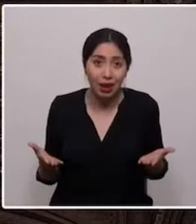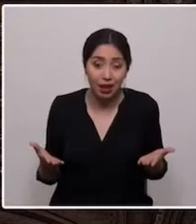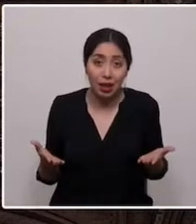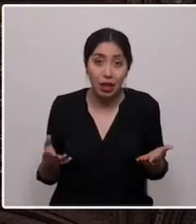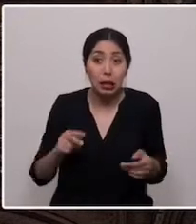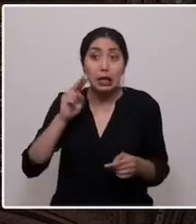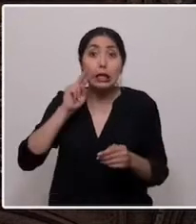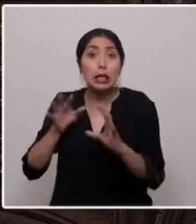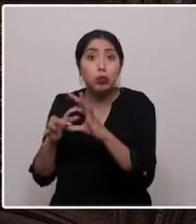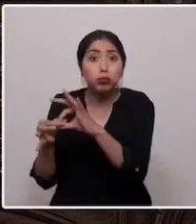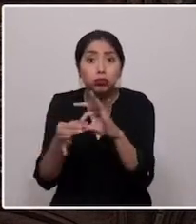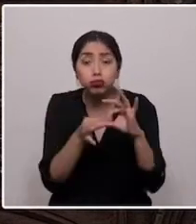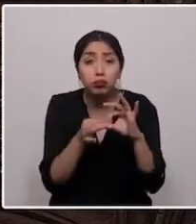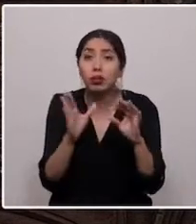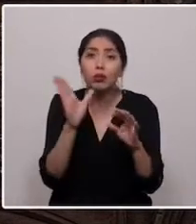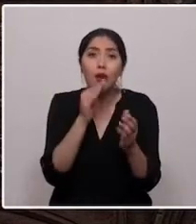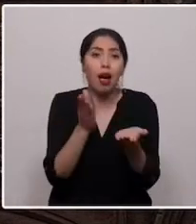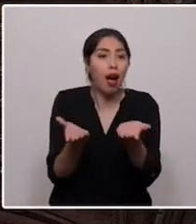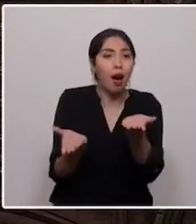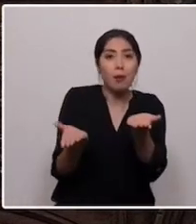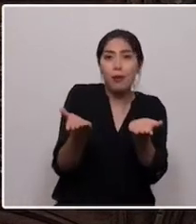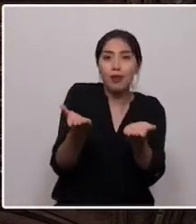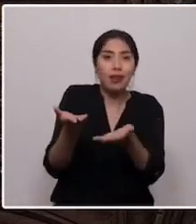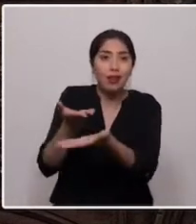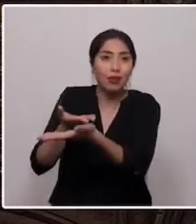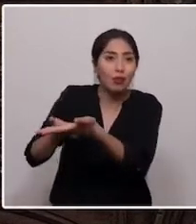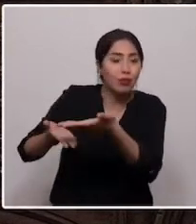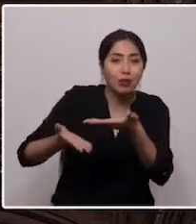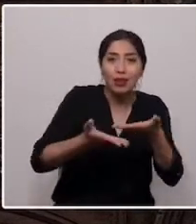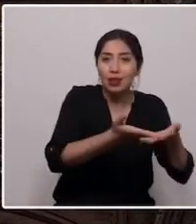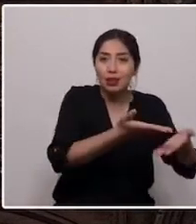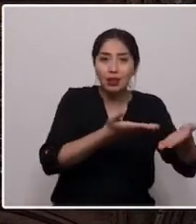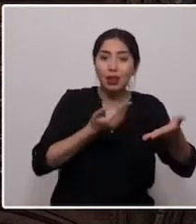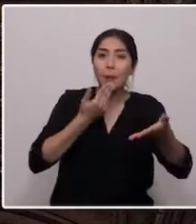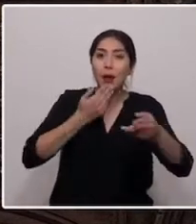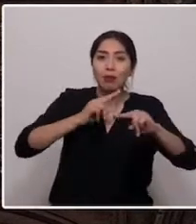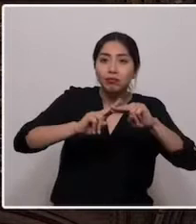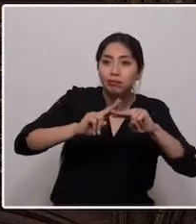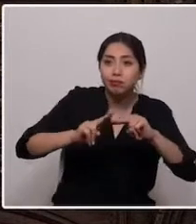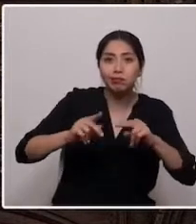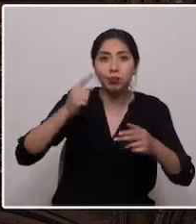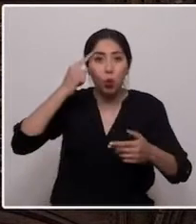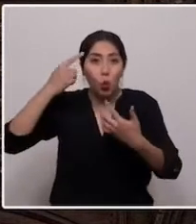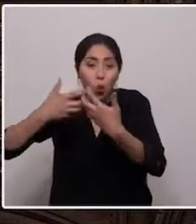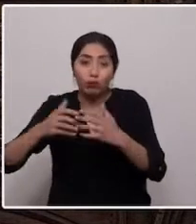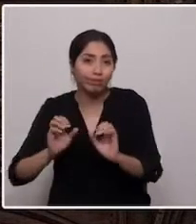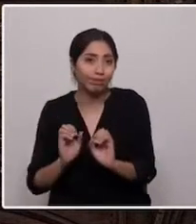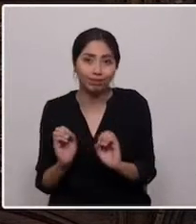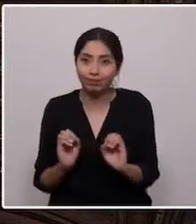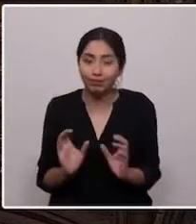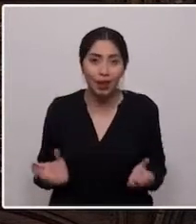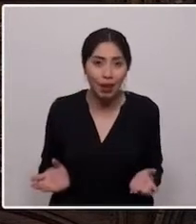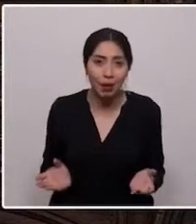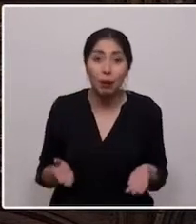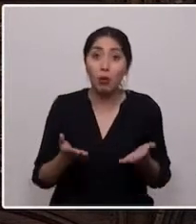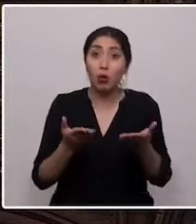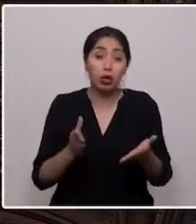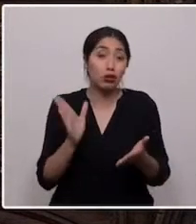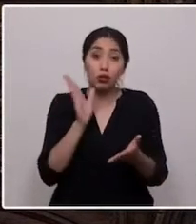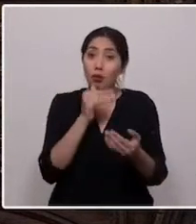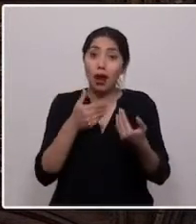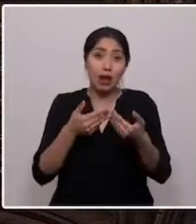deseos no hay armonía en la convivencia, ni en la acción, ni en la razón, y por tanto no hay libertad